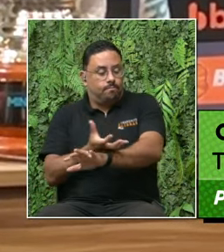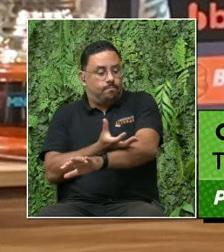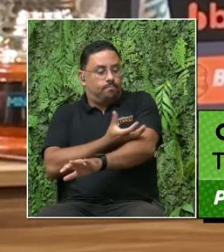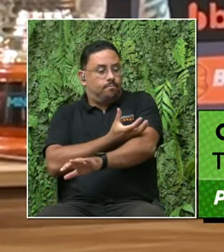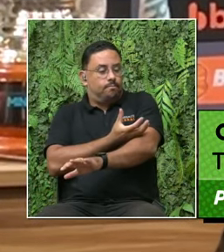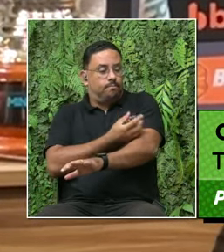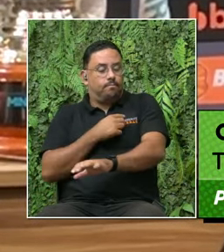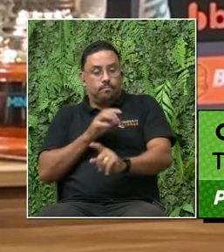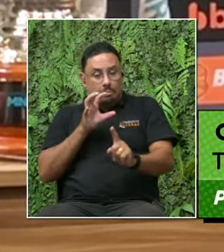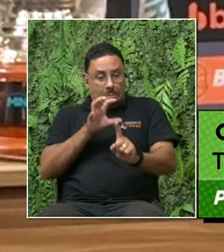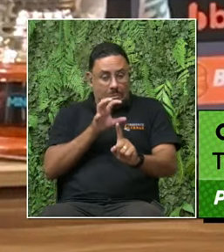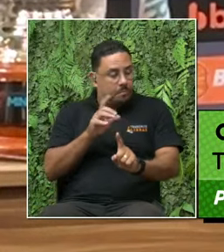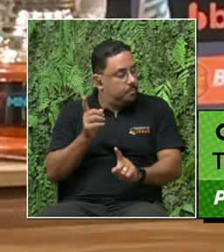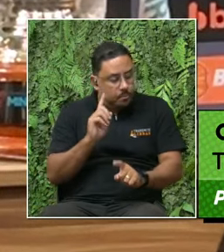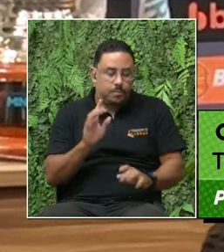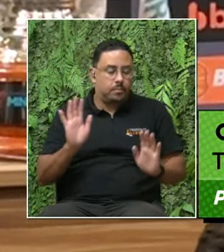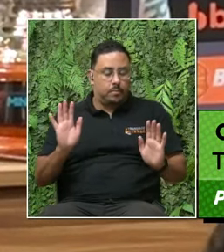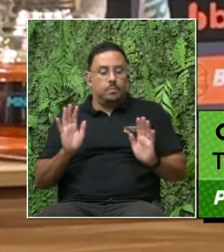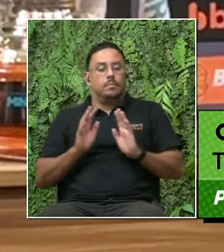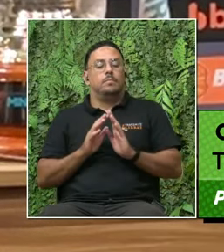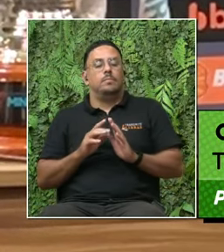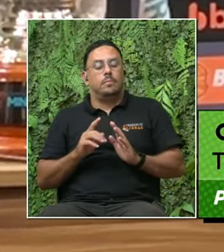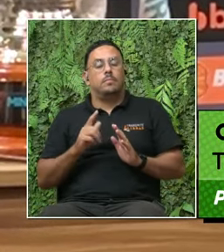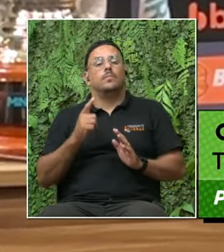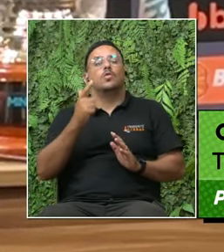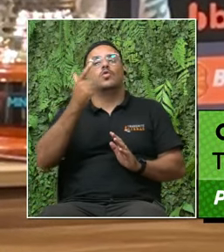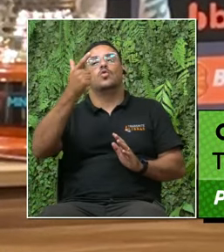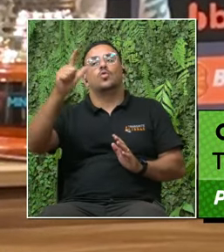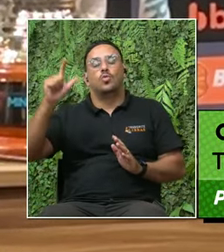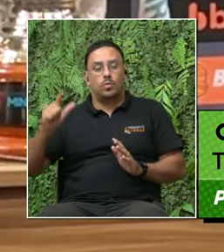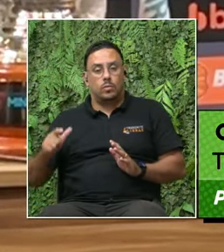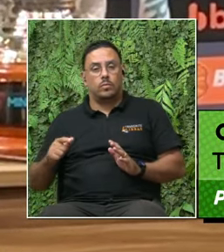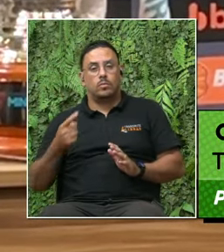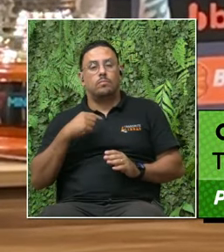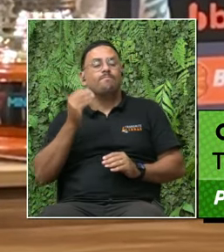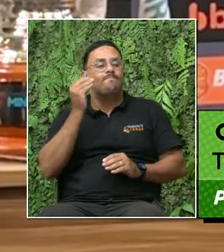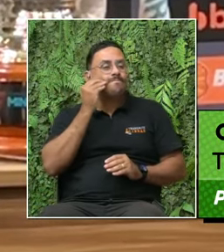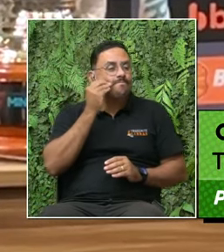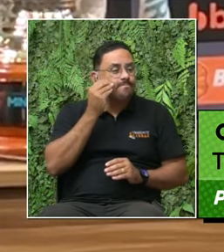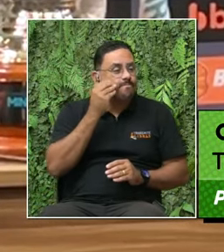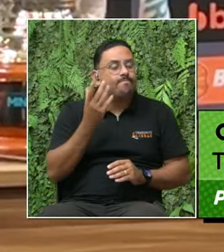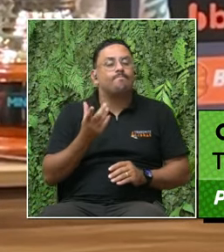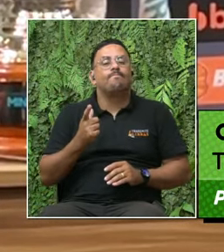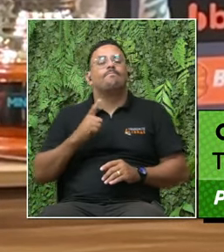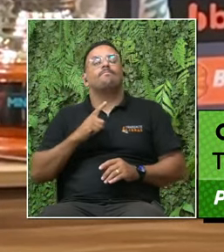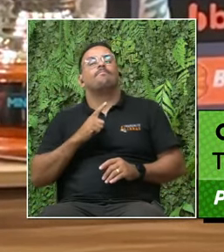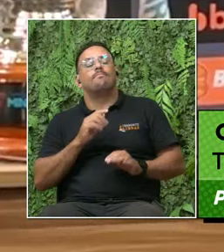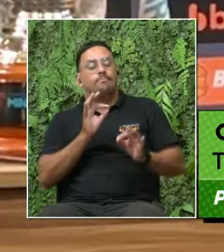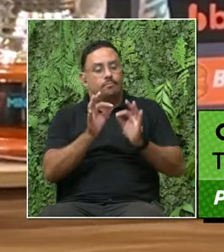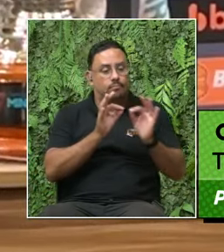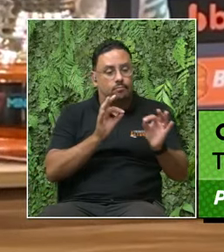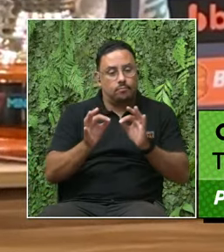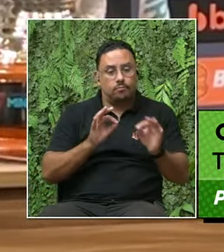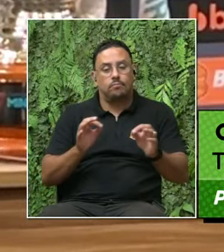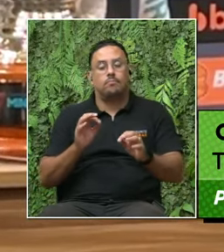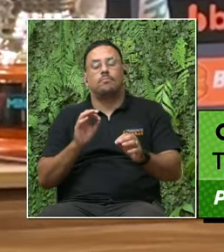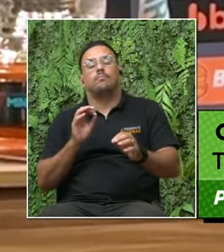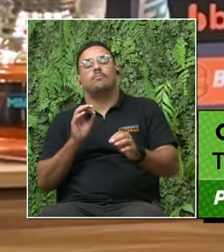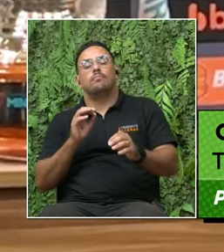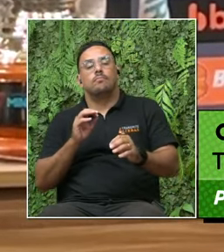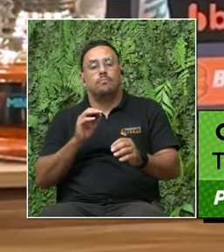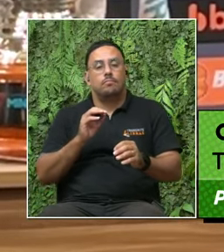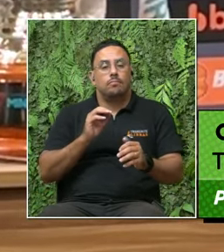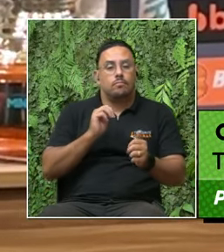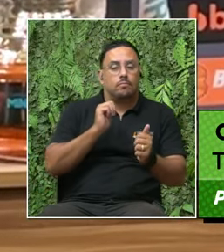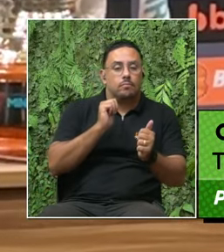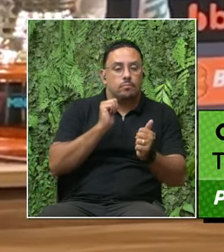nos invade la presión nosotros lo que intentamos hacer adem del plan de juego es decirle a Los Chicos